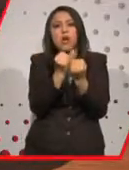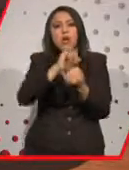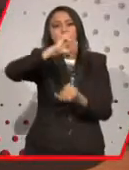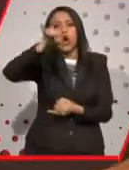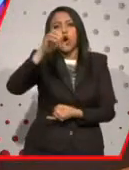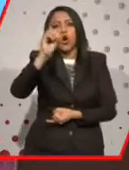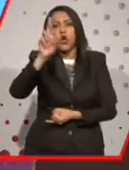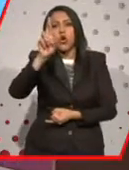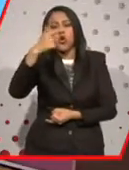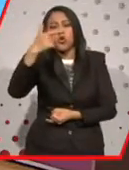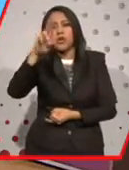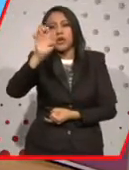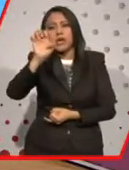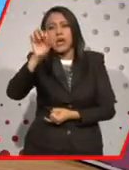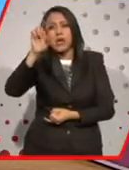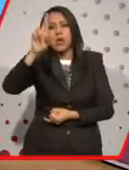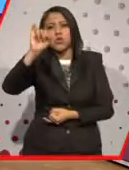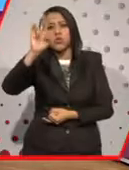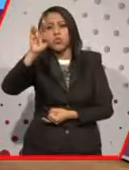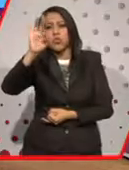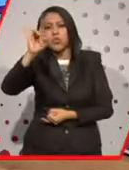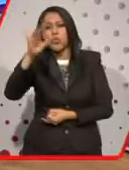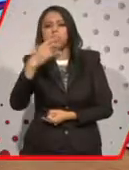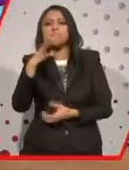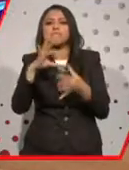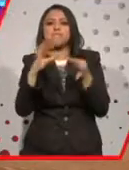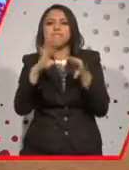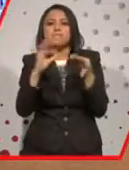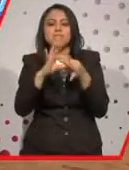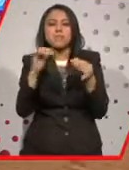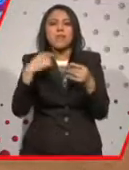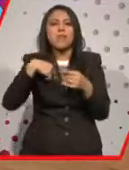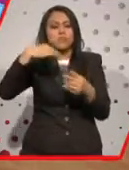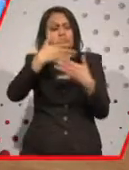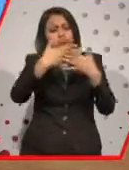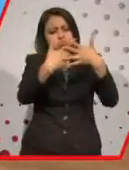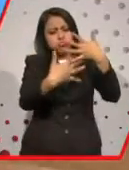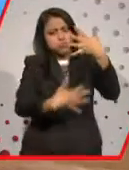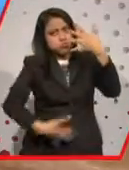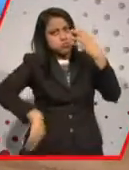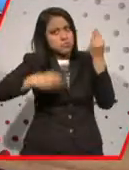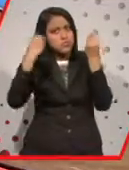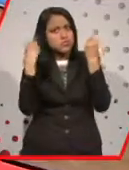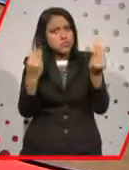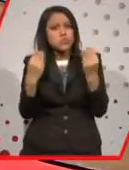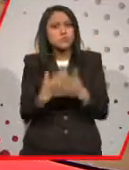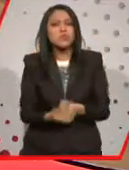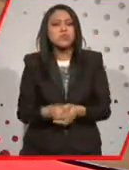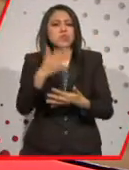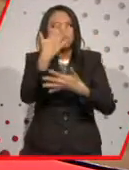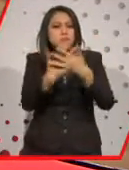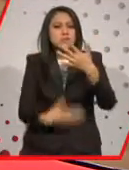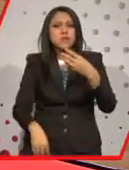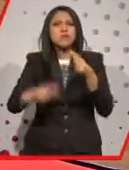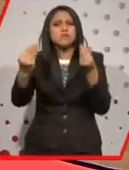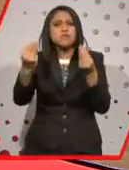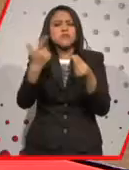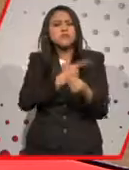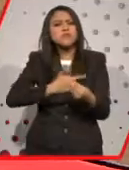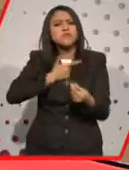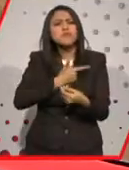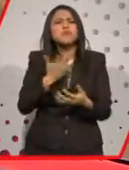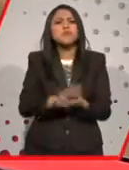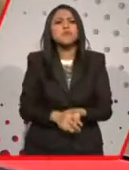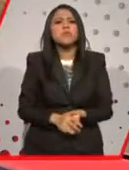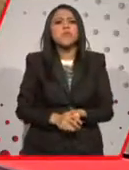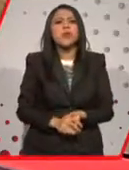tiene un currículum largo, que dice director general de gastronomía, estilo de vida, y pues maneja la muestra Campeche 2016. Es Cuéntame, correcto. ¿Qué es esto de la muestra Campeche?